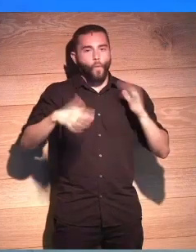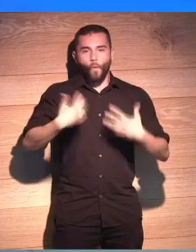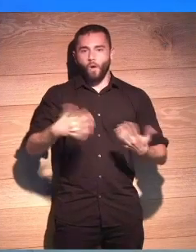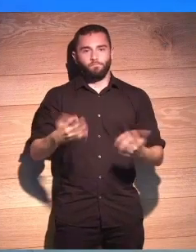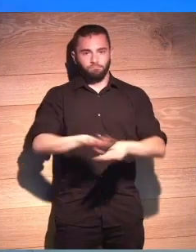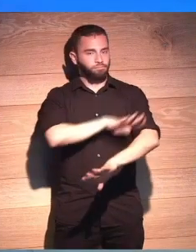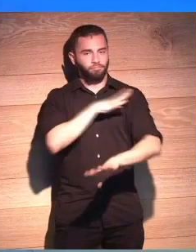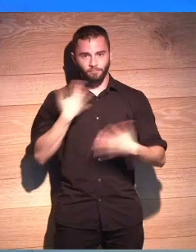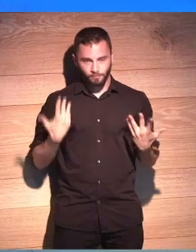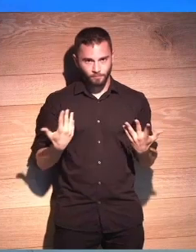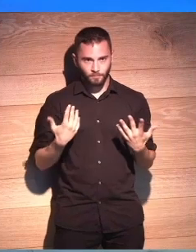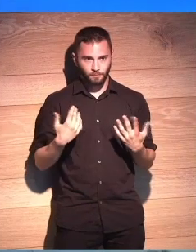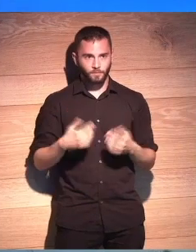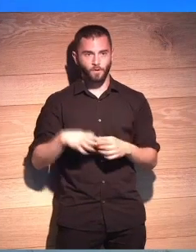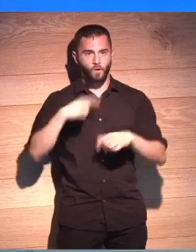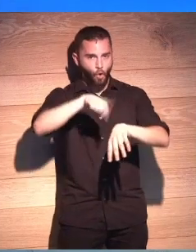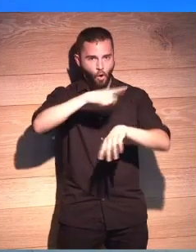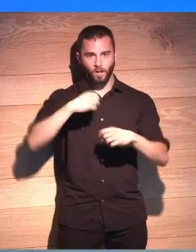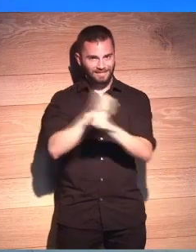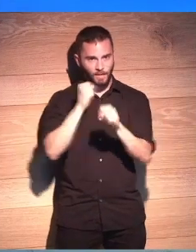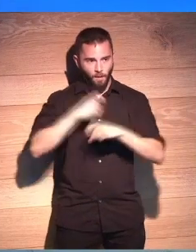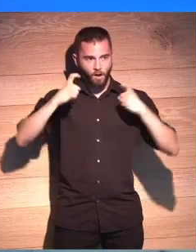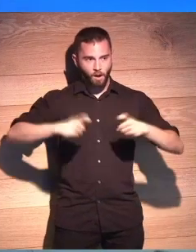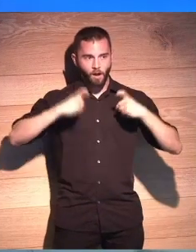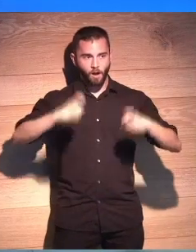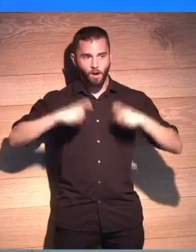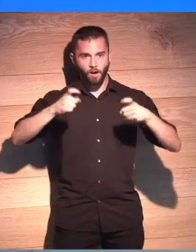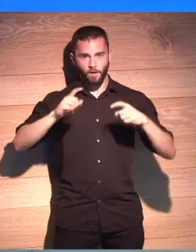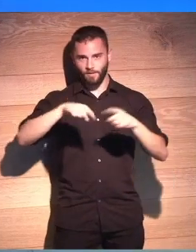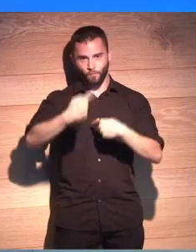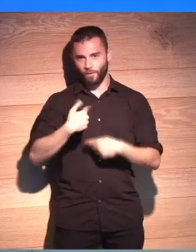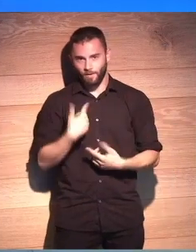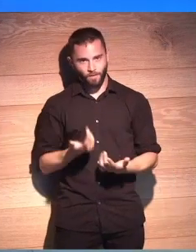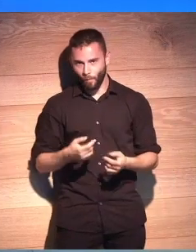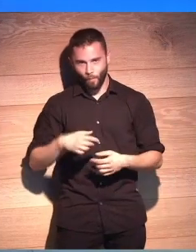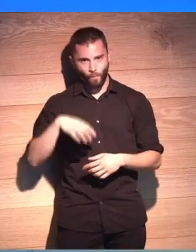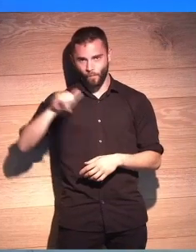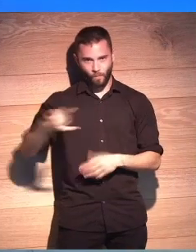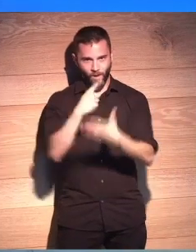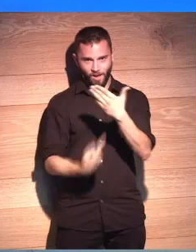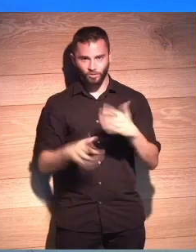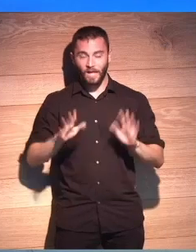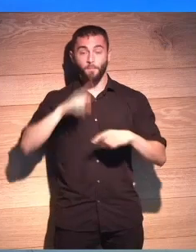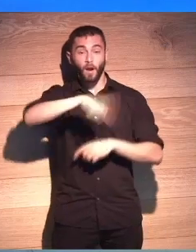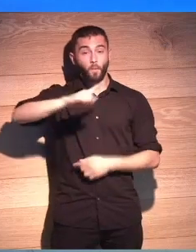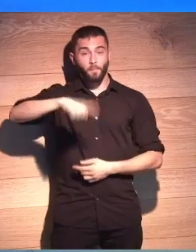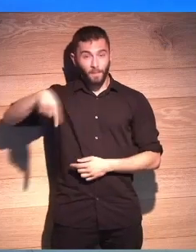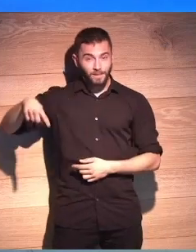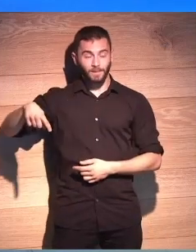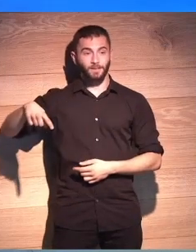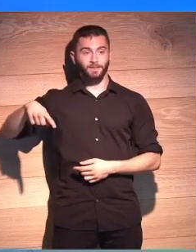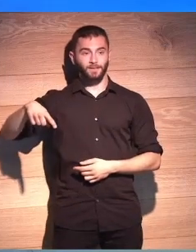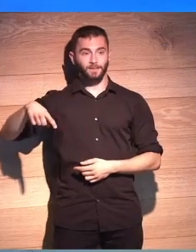todo ha salido, bueno, a base de tantas horas de trabajo que creo que luego voy a caer así, pero finalmente, después de meses detrás